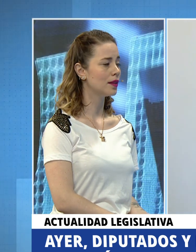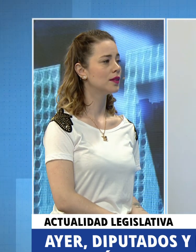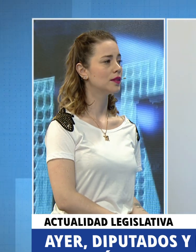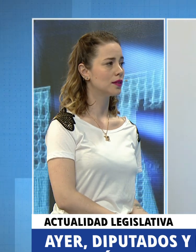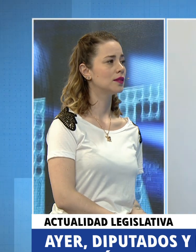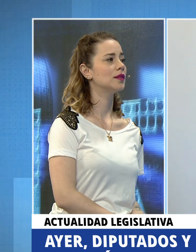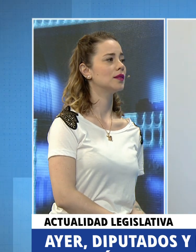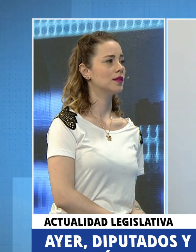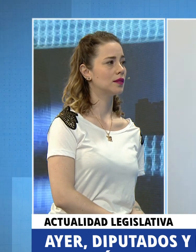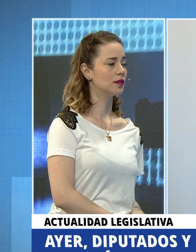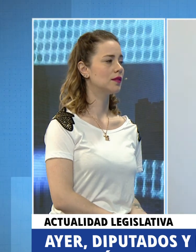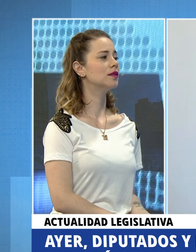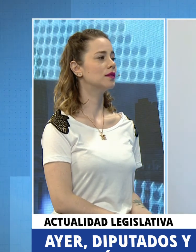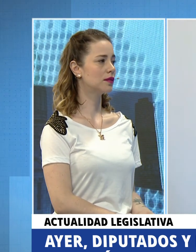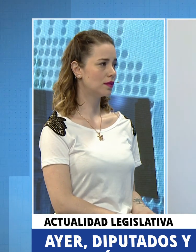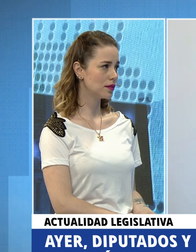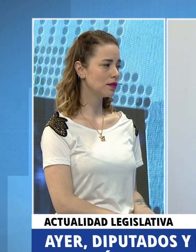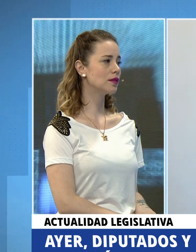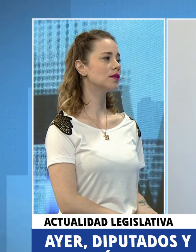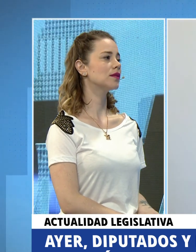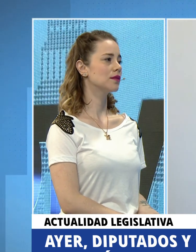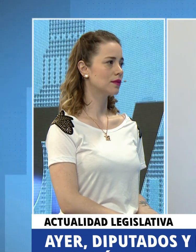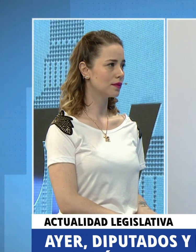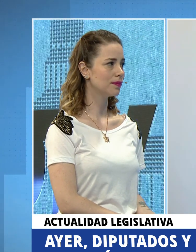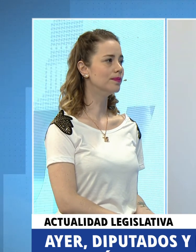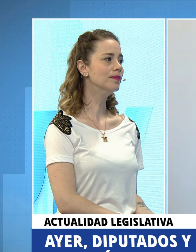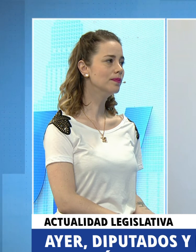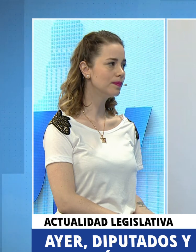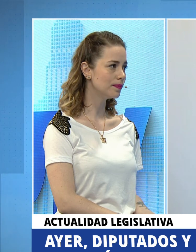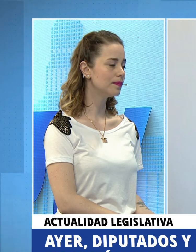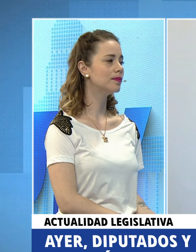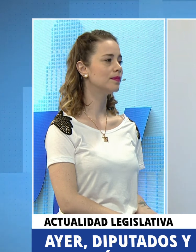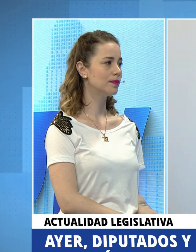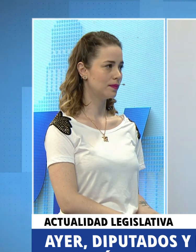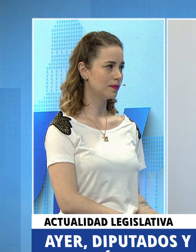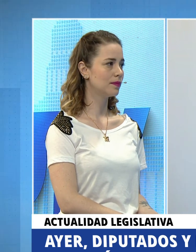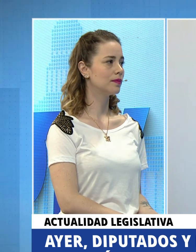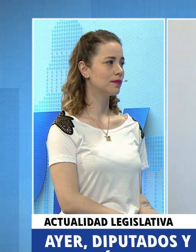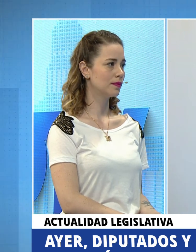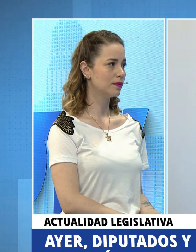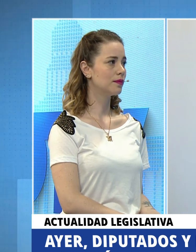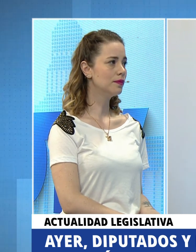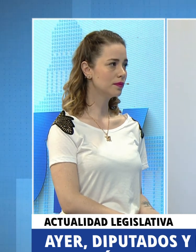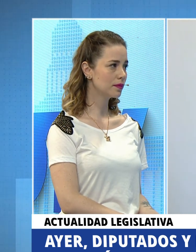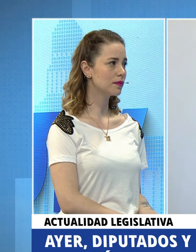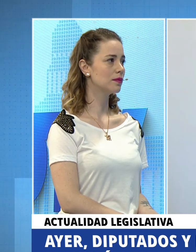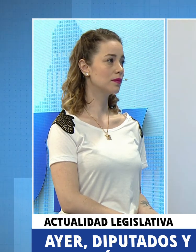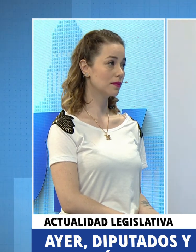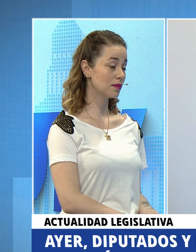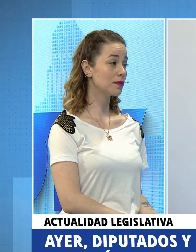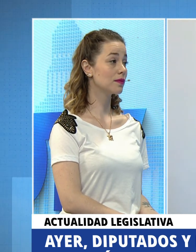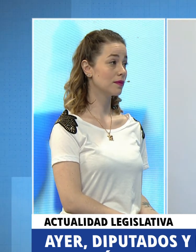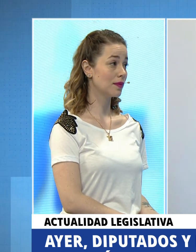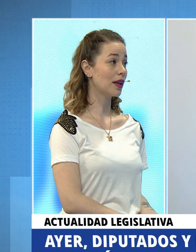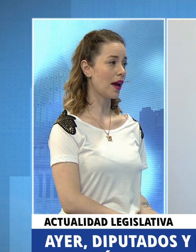presentando este apartamiento del reglamento para tratar este tema que sin dudas conlleva una discusión muy grande y que al menos quedó planteado